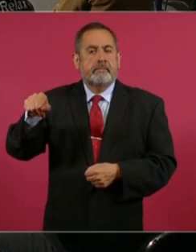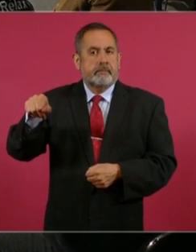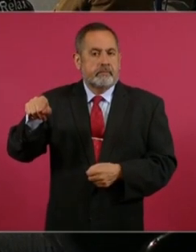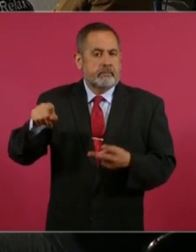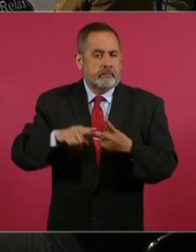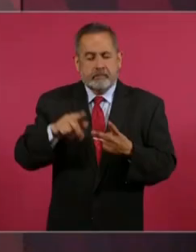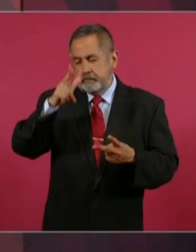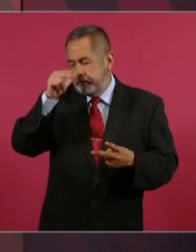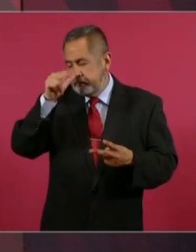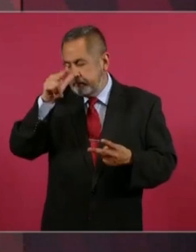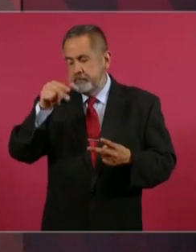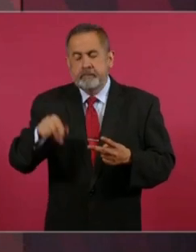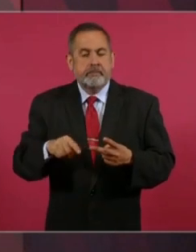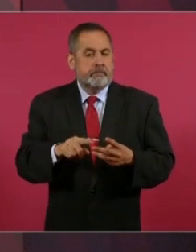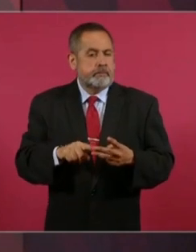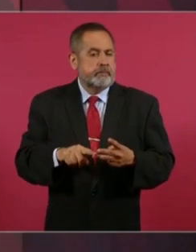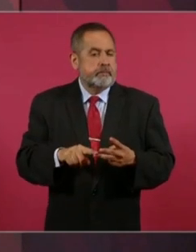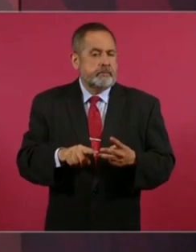Hermosillo,